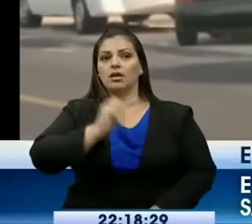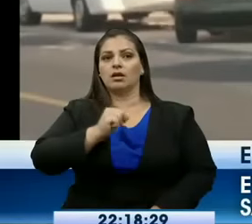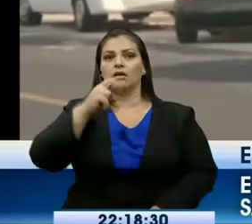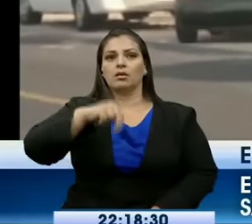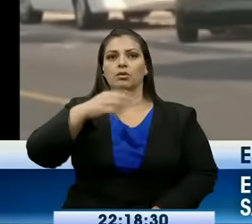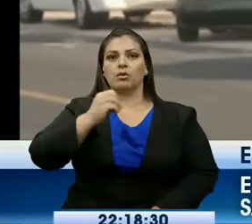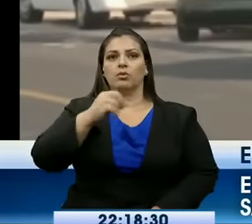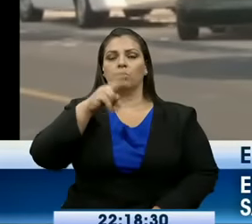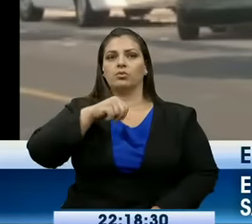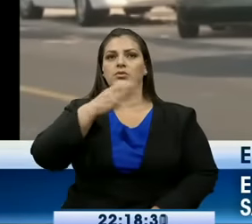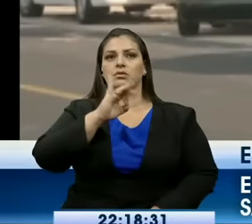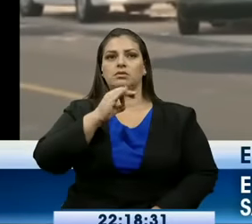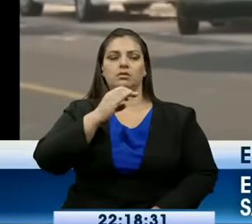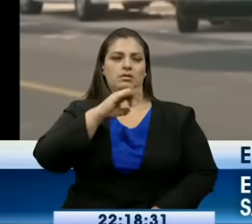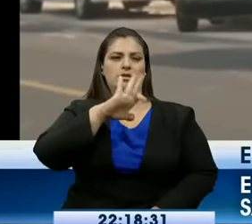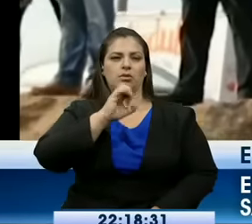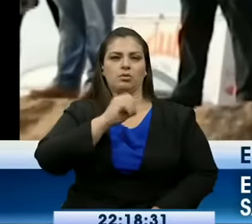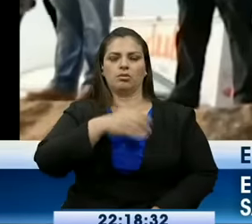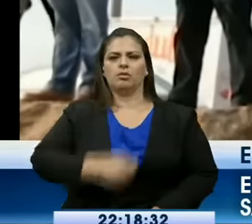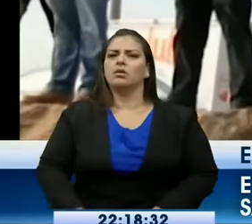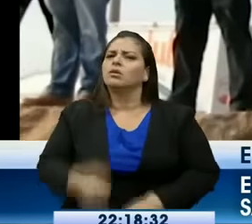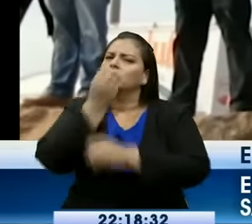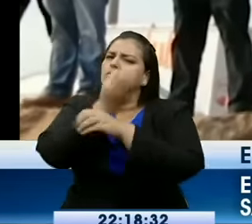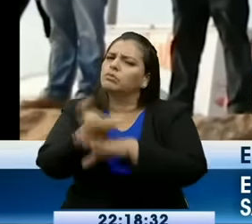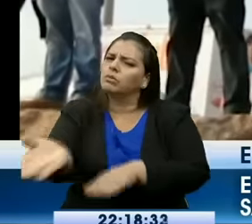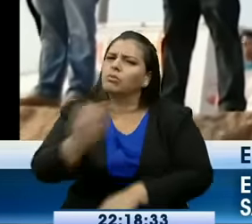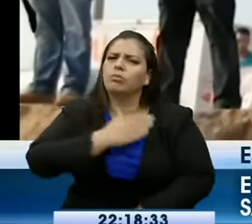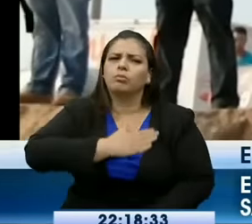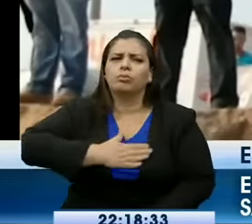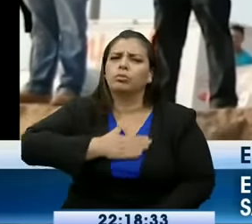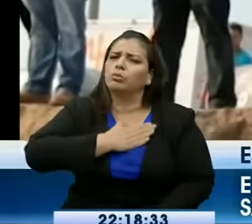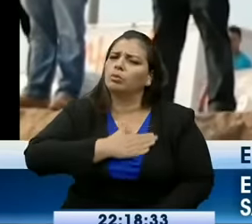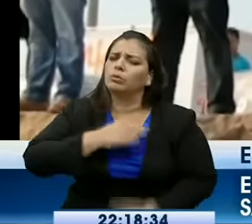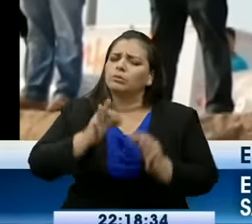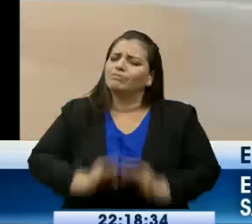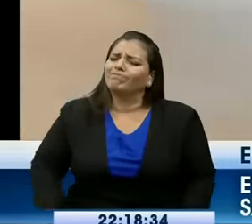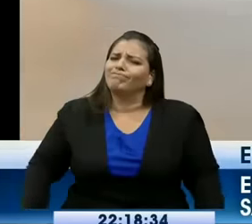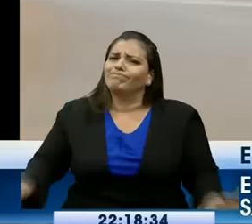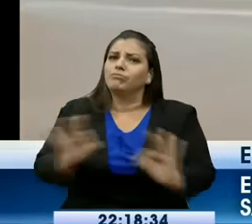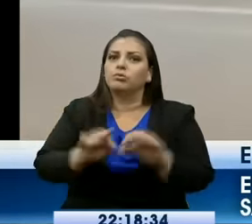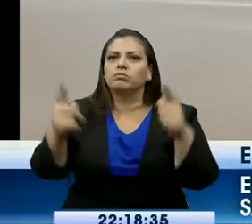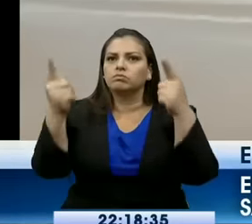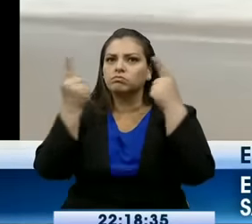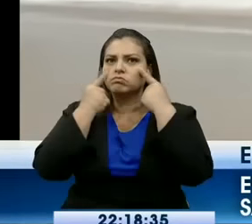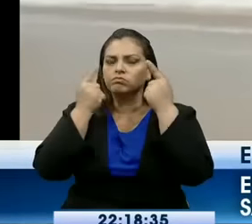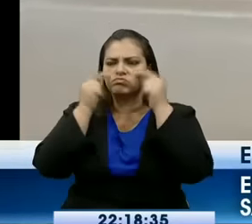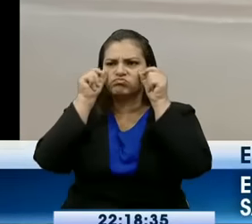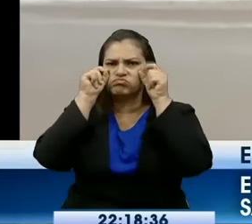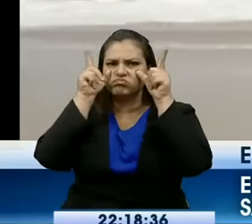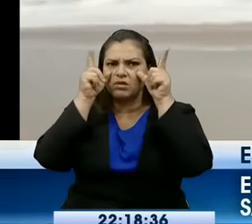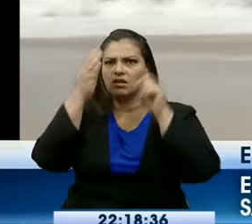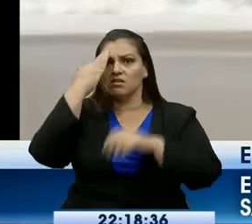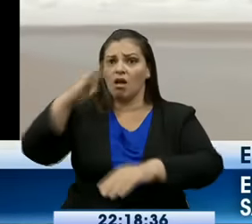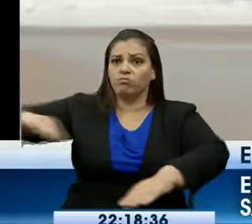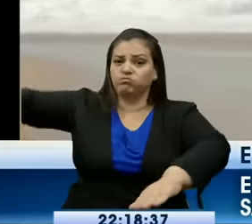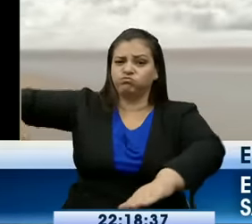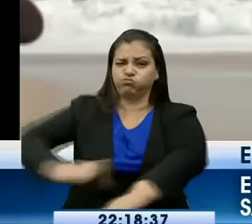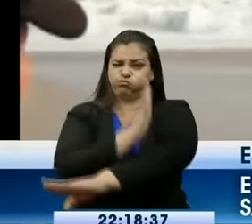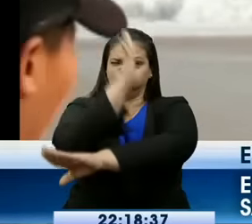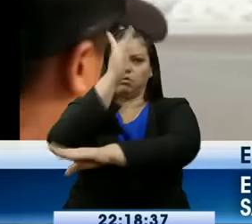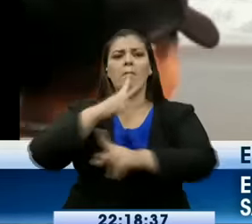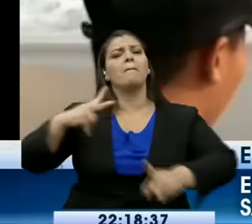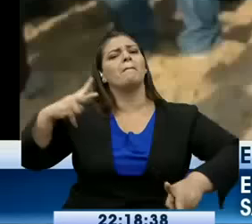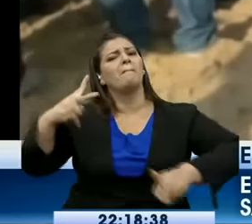muy necesario que las personas que visitan las playas peninsulares tomen las precauciones debidas, sobre todo en tiempos de aguaje, para